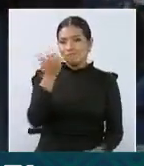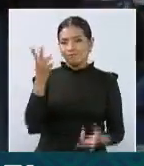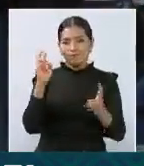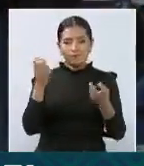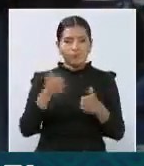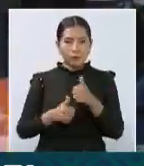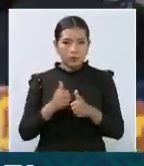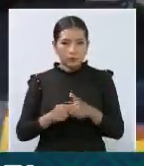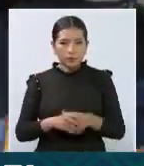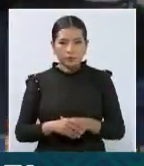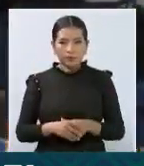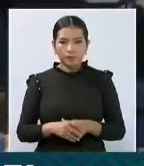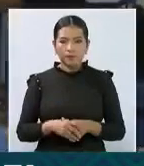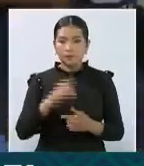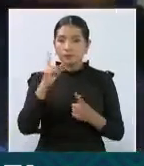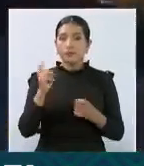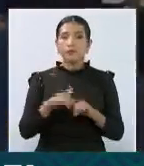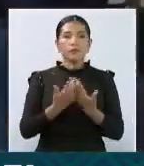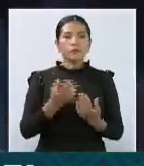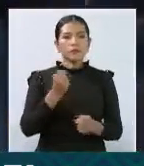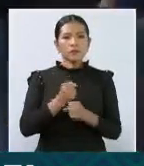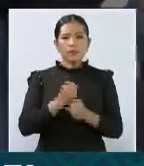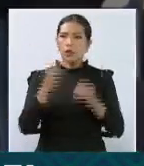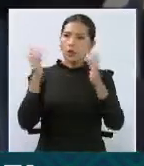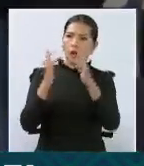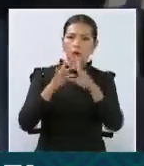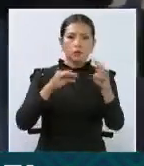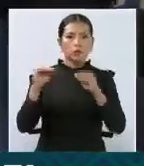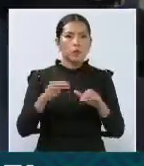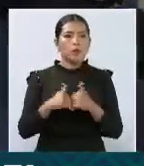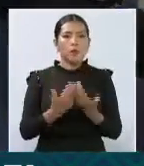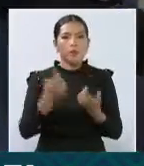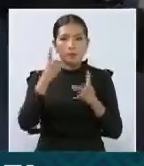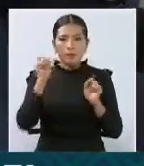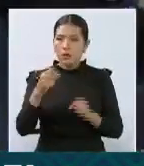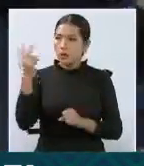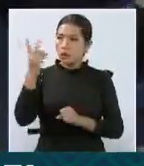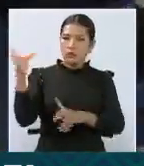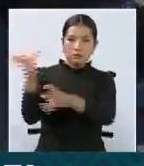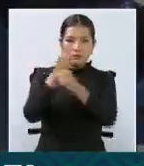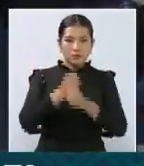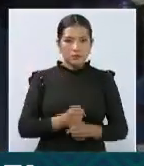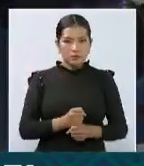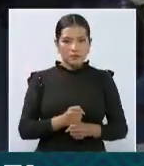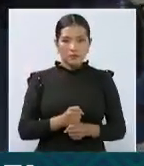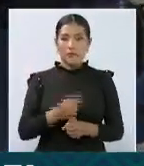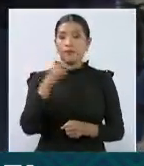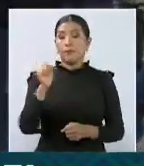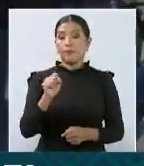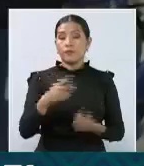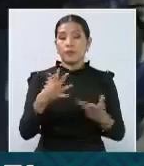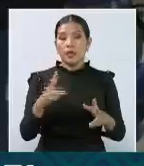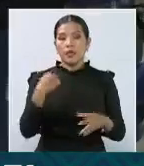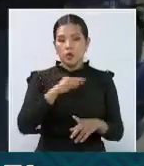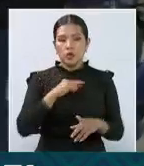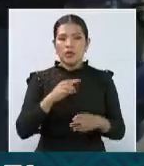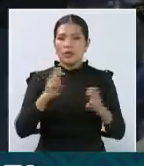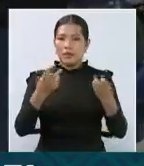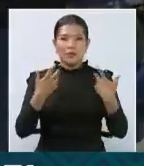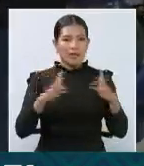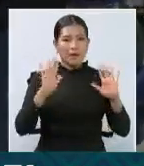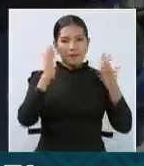Israel y Palestina. ¿Cómo fueron las gestiones, los trabajos que se realizaron para poder hacer esta repatriación? Nosotros hemos realizado una gestión en